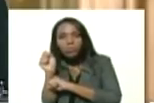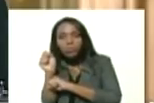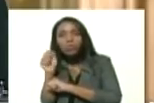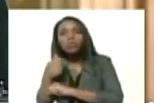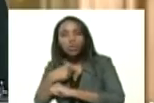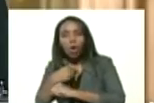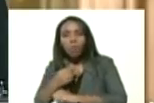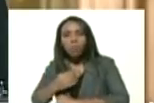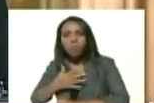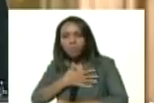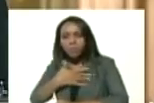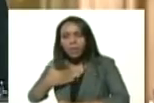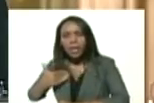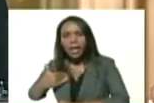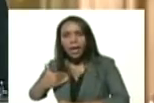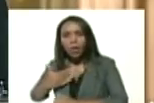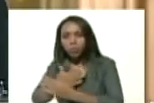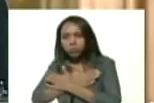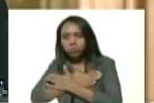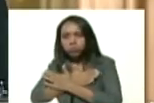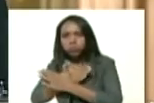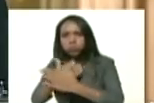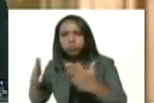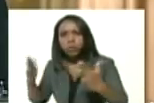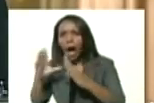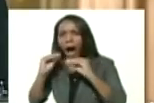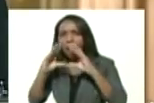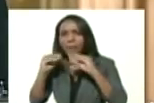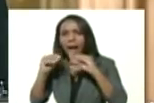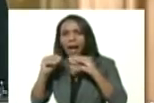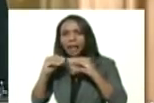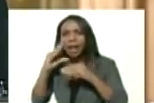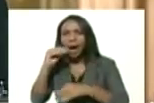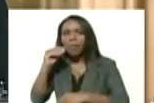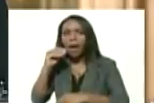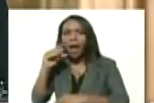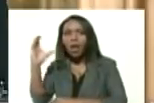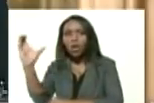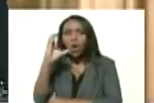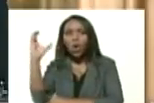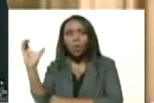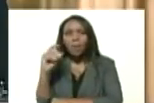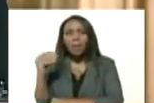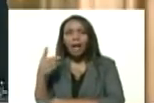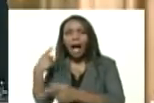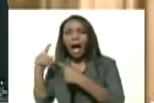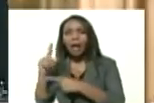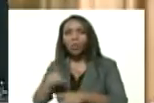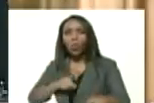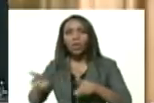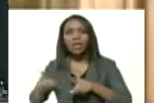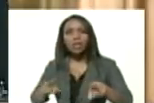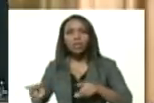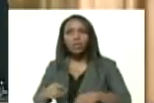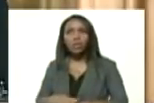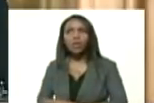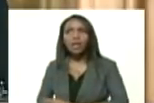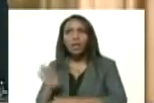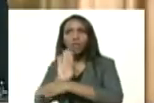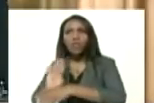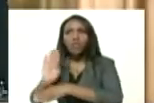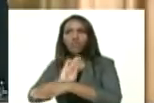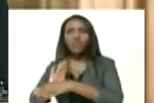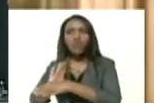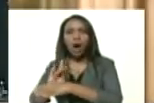estoy dispuesto a hablar con el que haya que hablar en colombia para que haya coordinación y protejamos